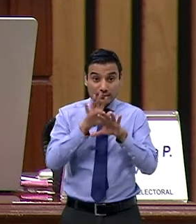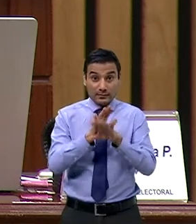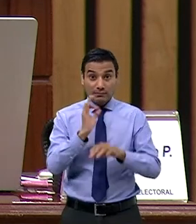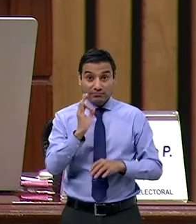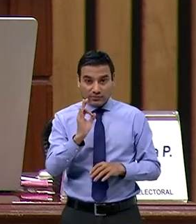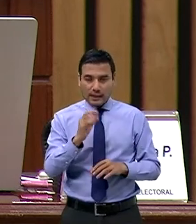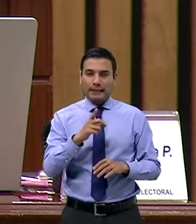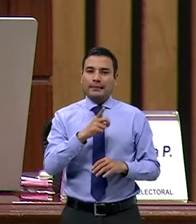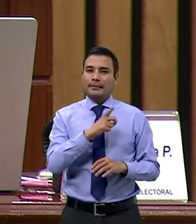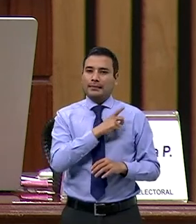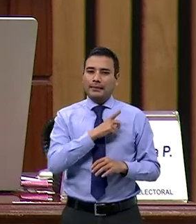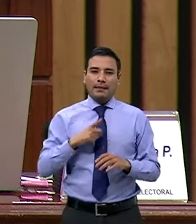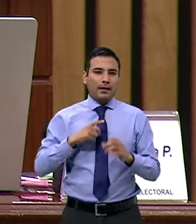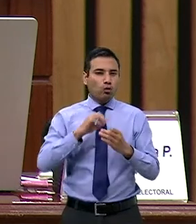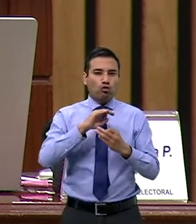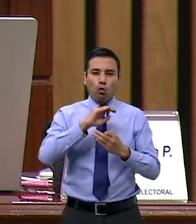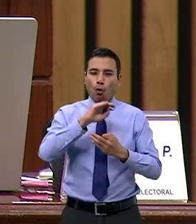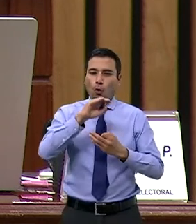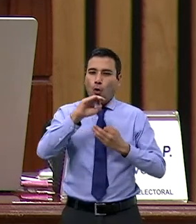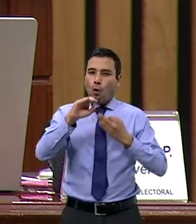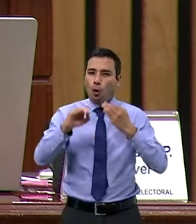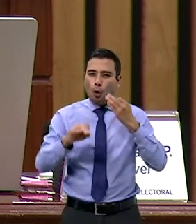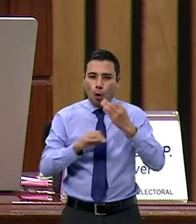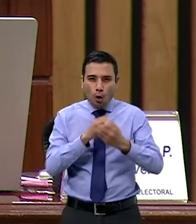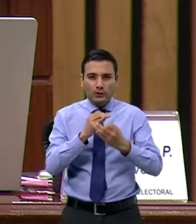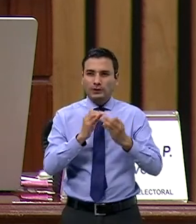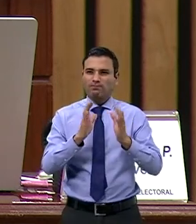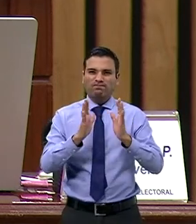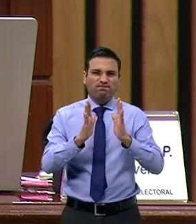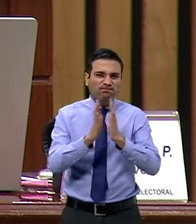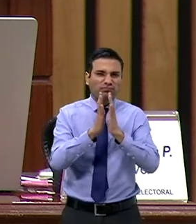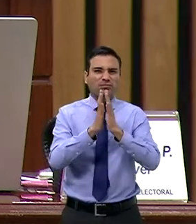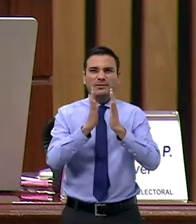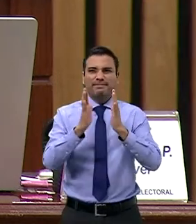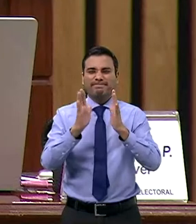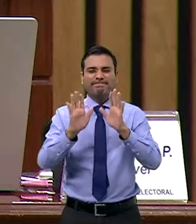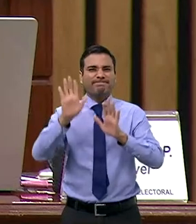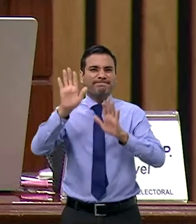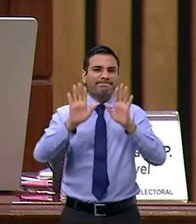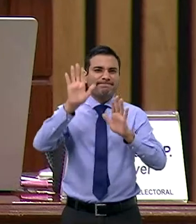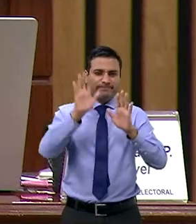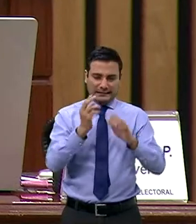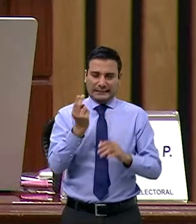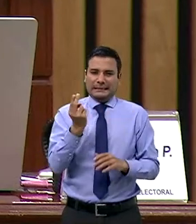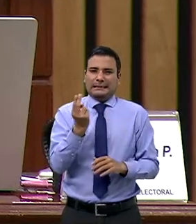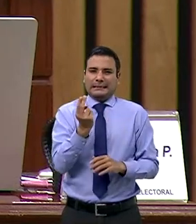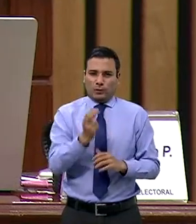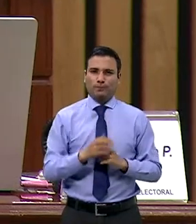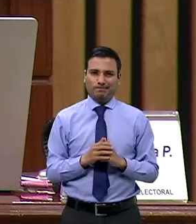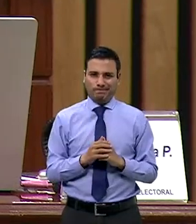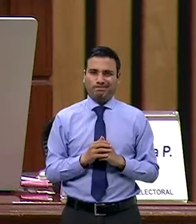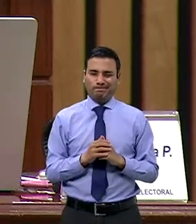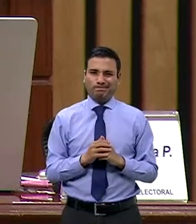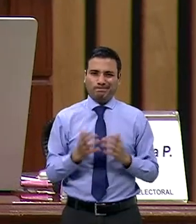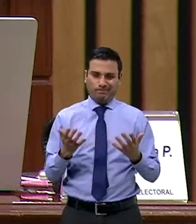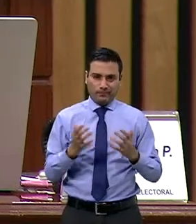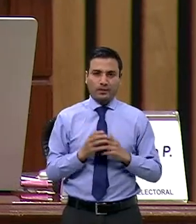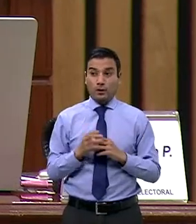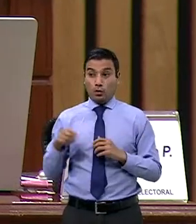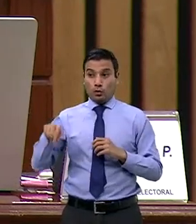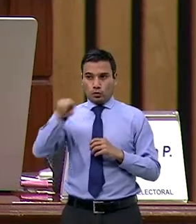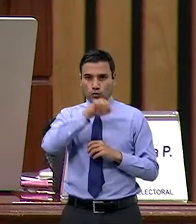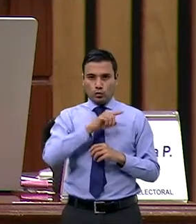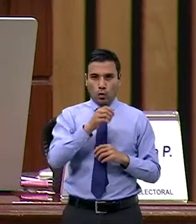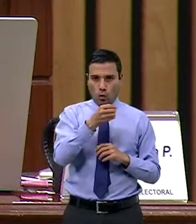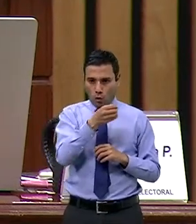se involucre más se interese en participar e incidir en el cambio las lecciones aprendidas durante la organización de la consulta